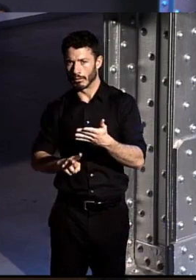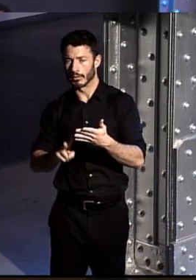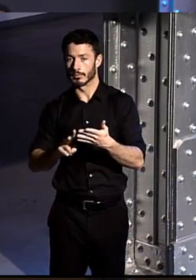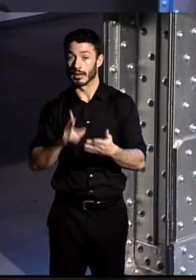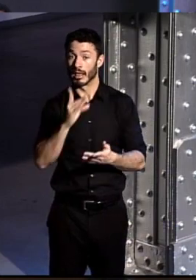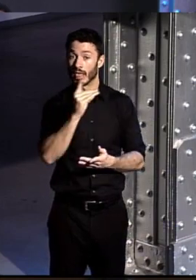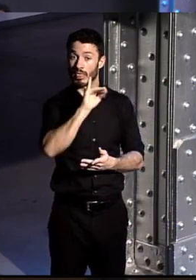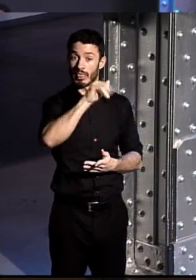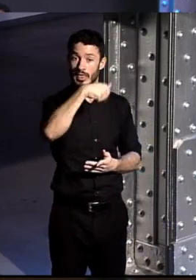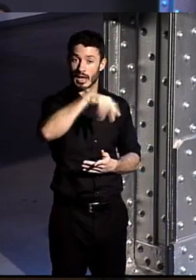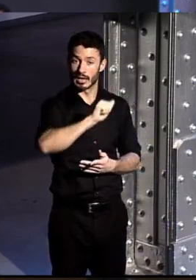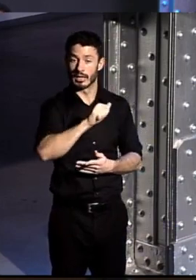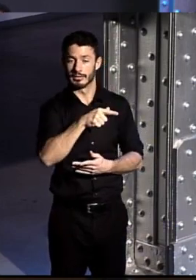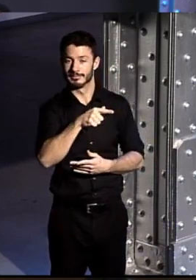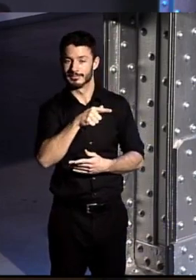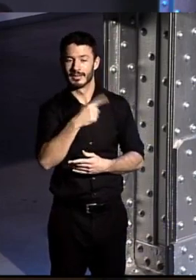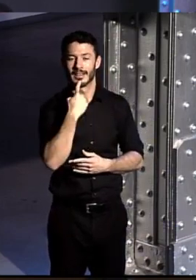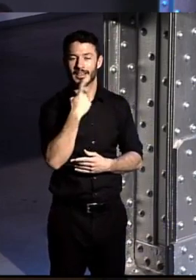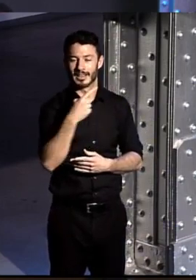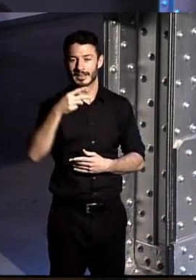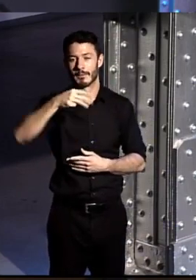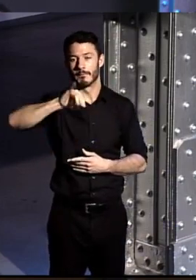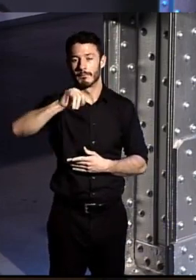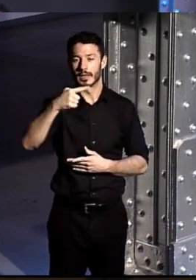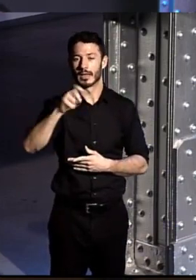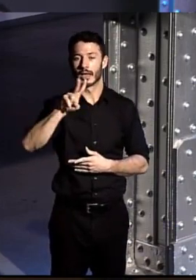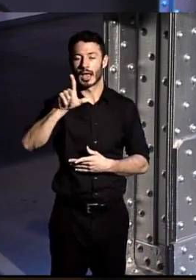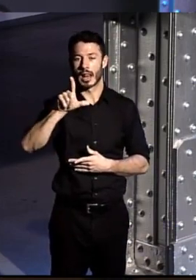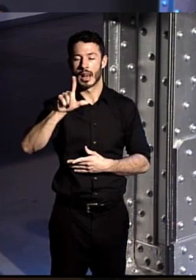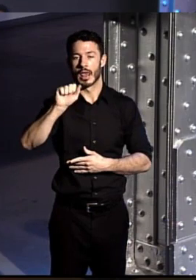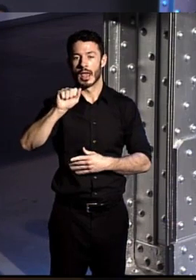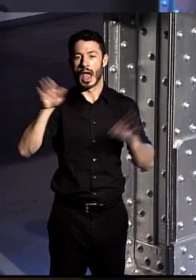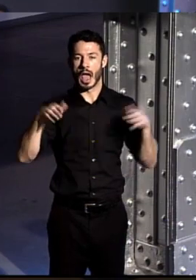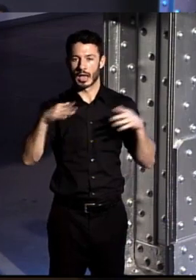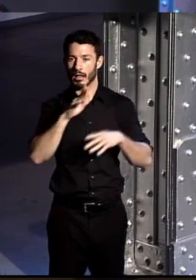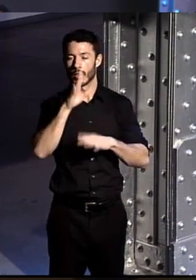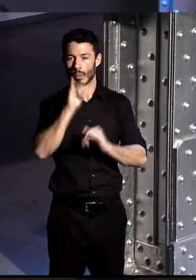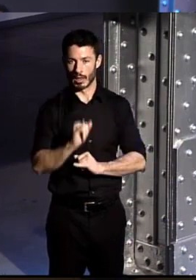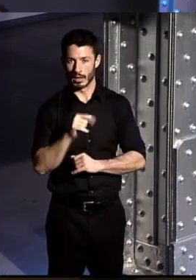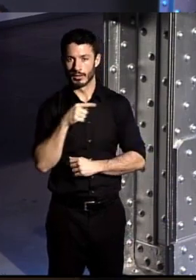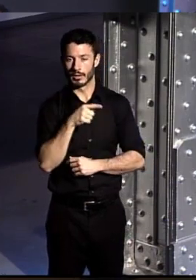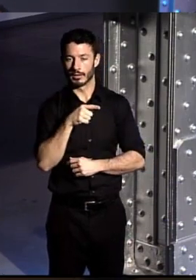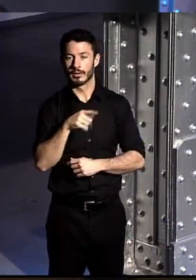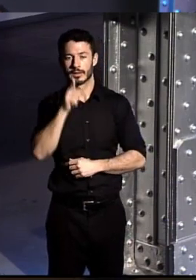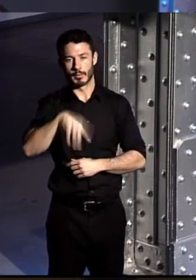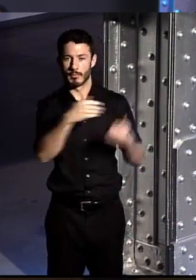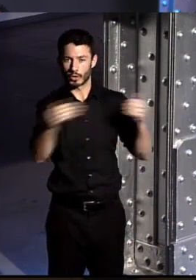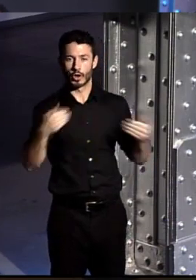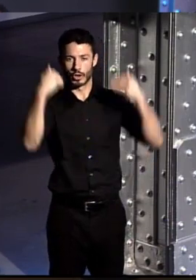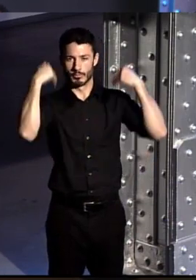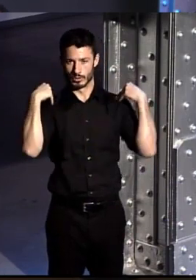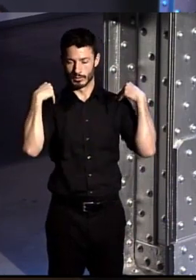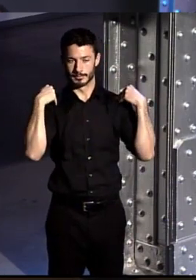a Diana es Miguel Ángel Delgado, que es junto con María comisario de la exposición y que sé que tiene el micrófono, así que le voy a dar la palabra. No, que en lo que